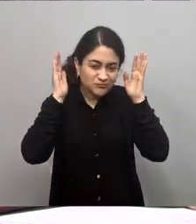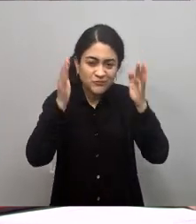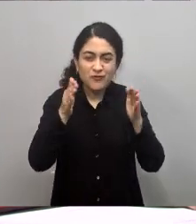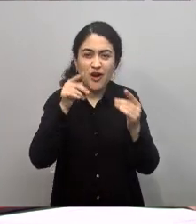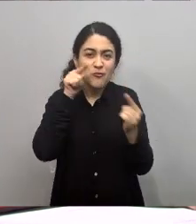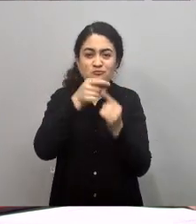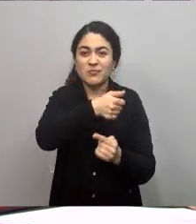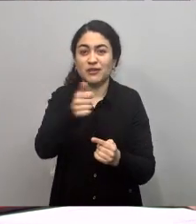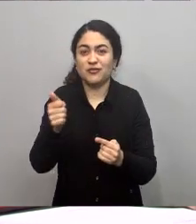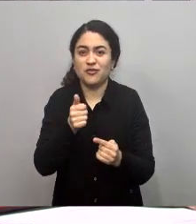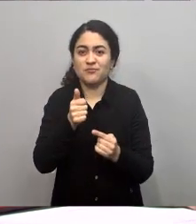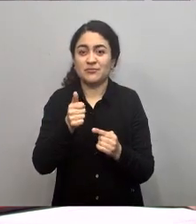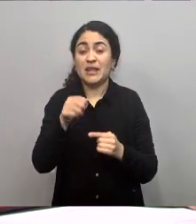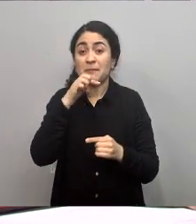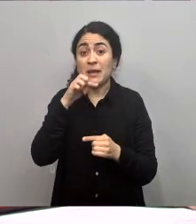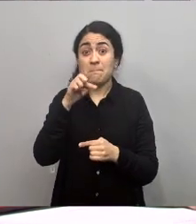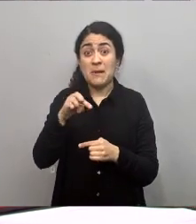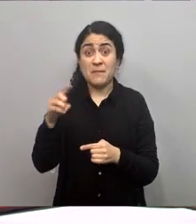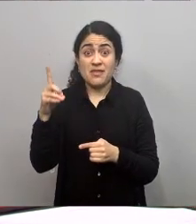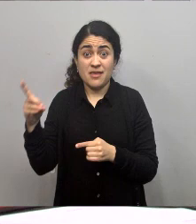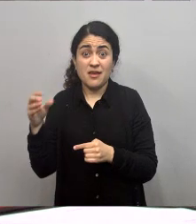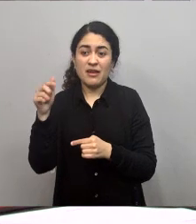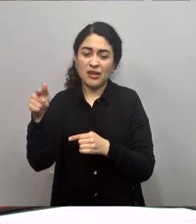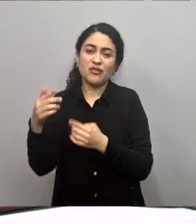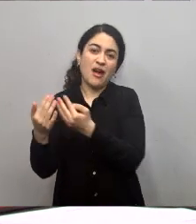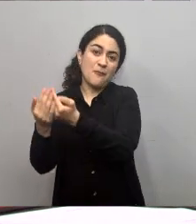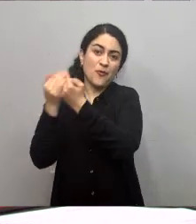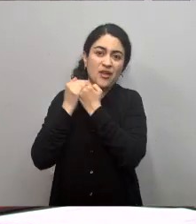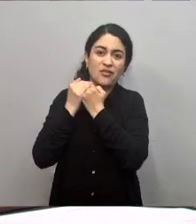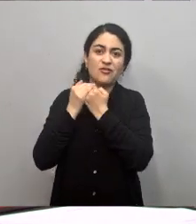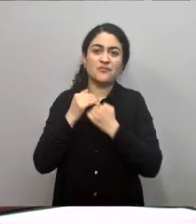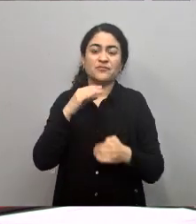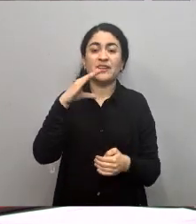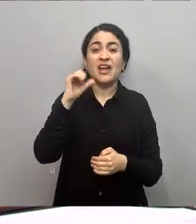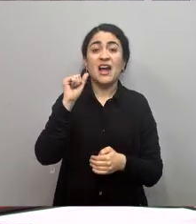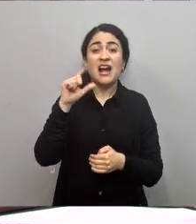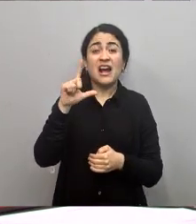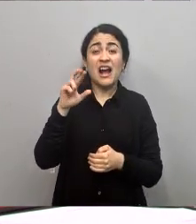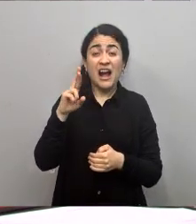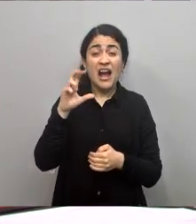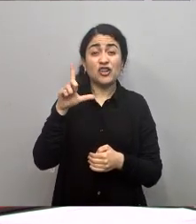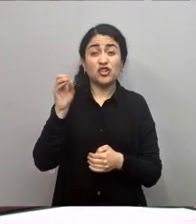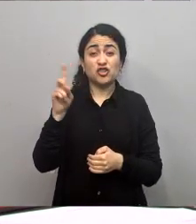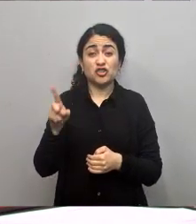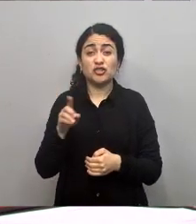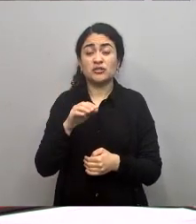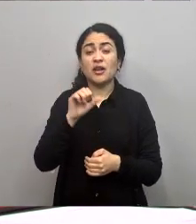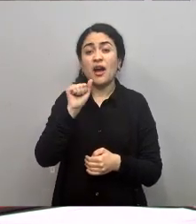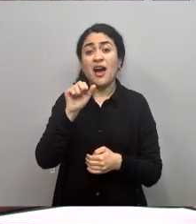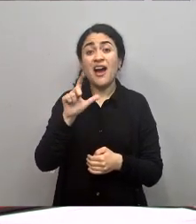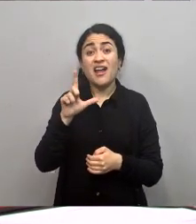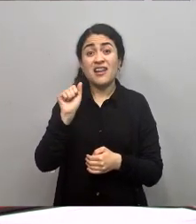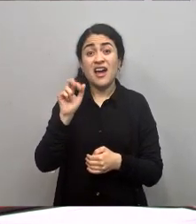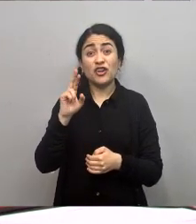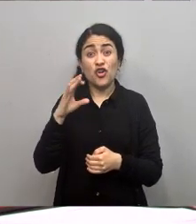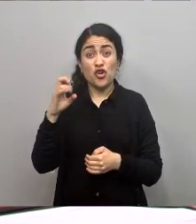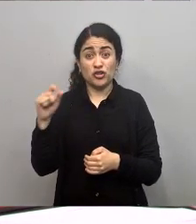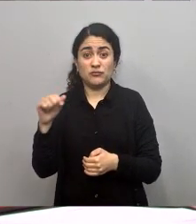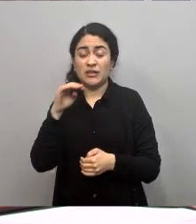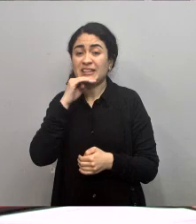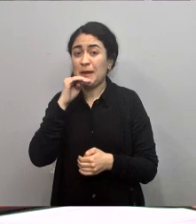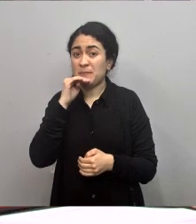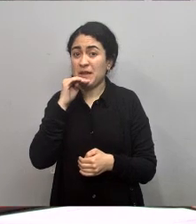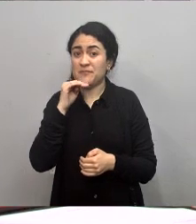reconocer el apoyo también que recibió de Carlos Alarcón, por ejemplo. En el caso del Partido